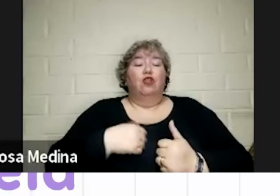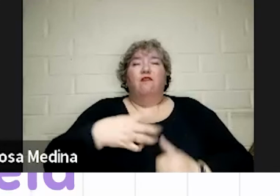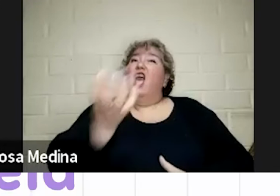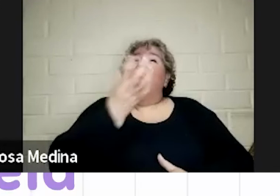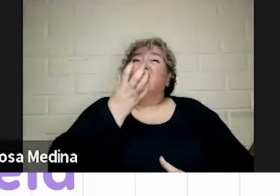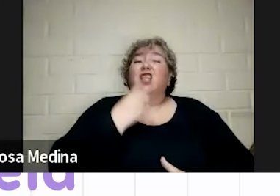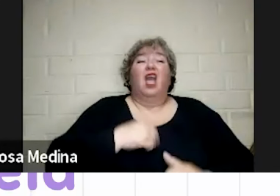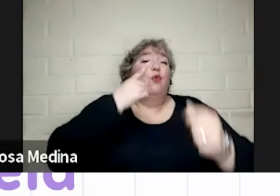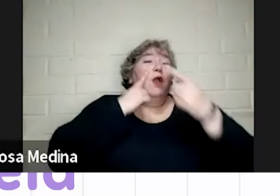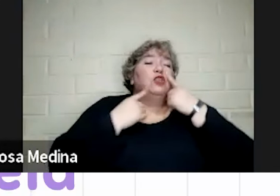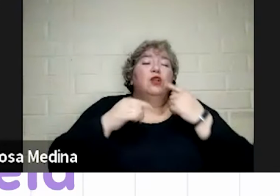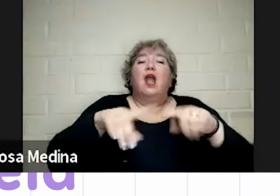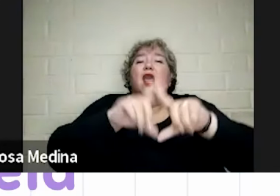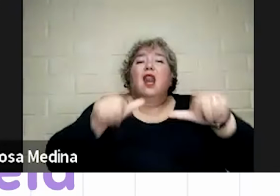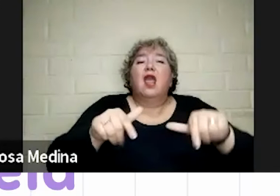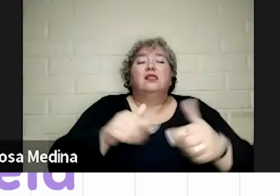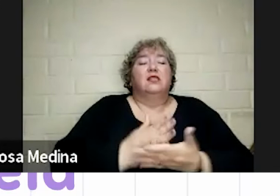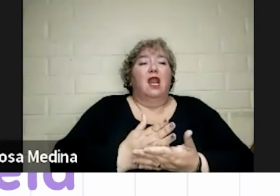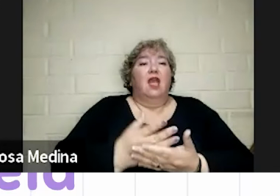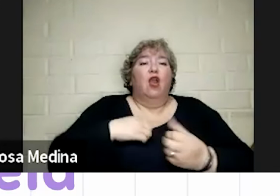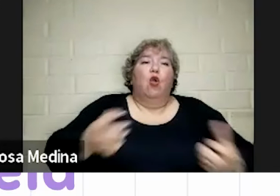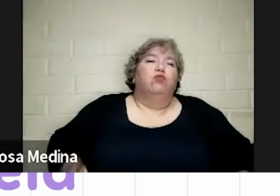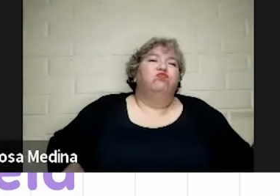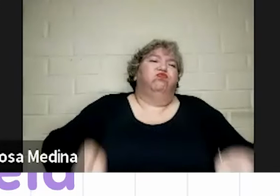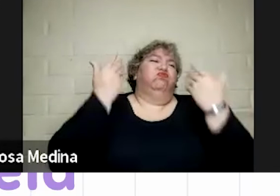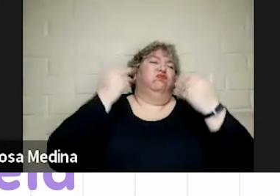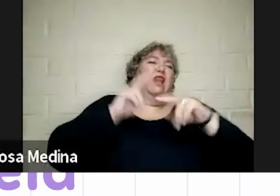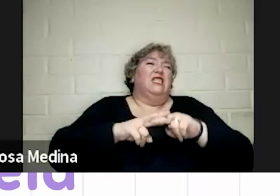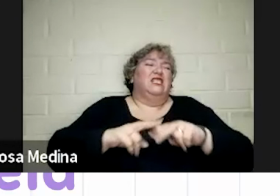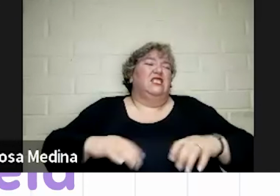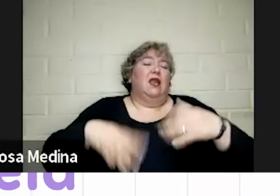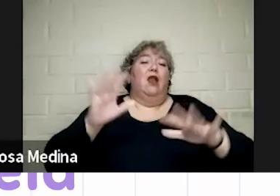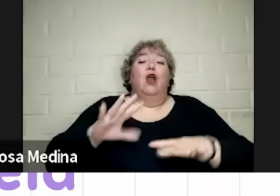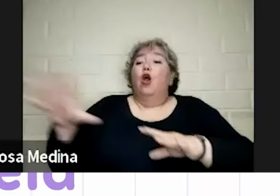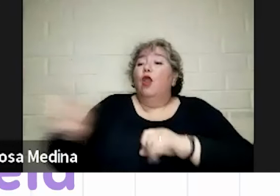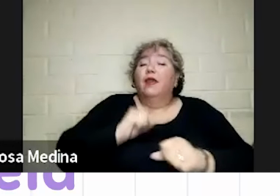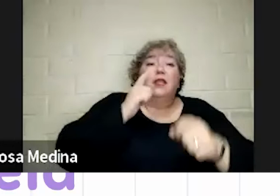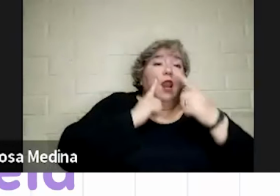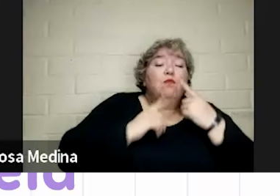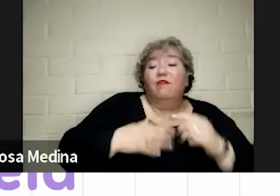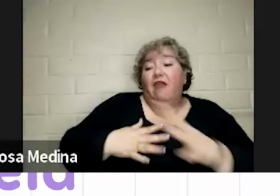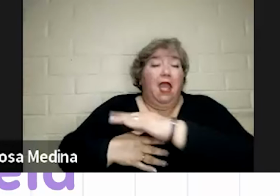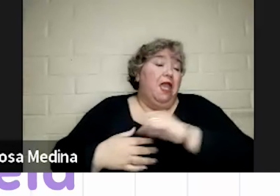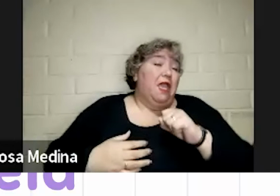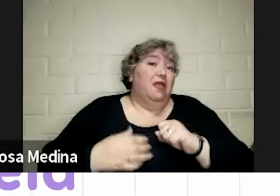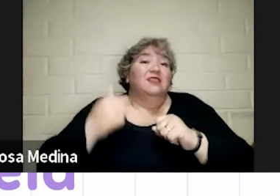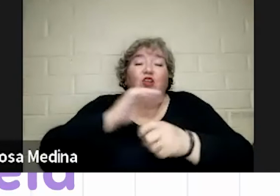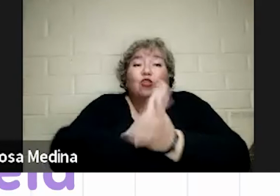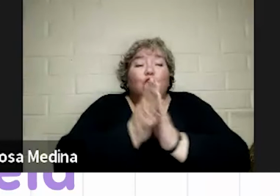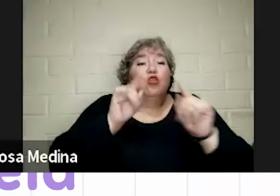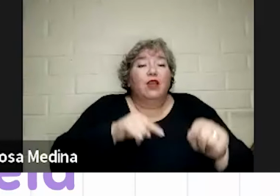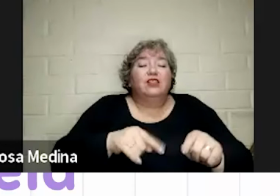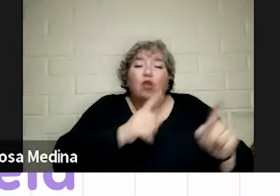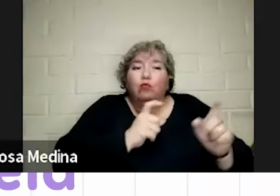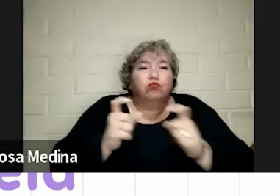en la sala, o no voy a tirar el banco lejos, o no le voy a quitar la prueba a mi compañera de al lado, ¿cierto? Todo eso lo tengo que regular. ¿A través de